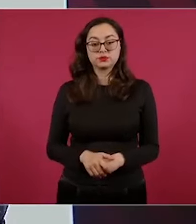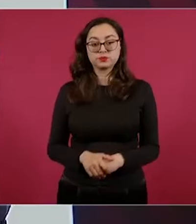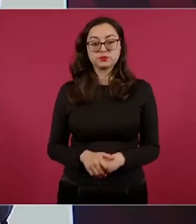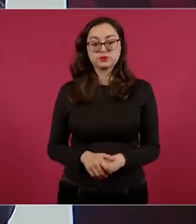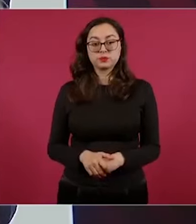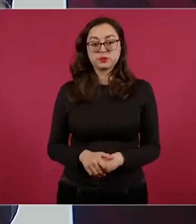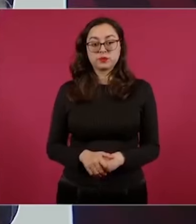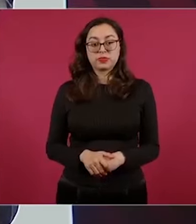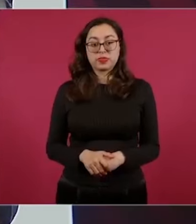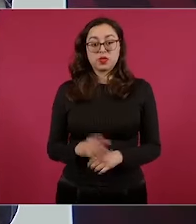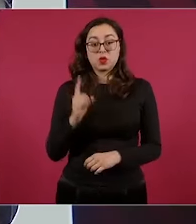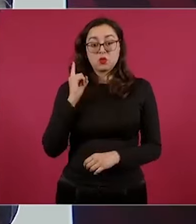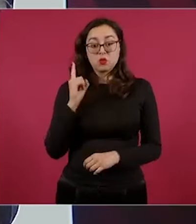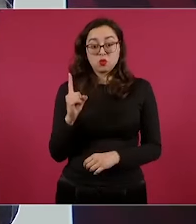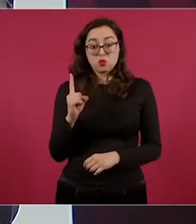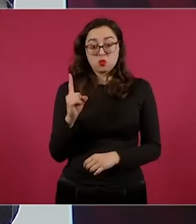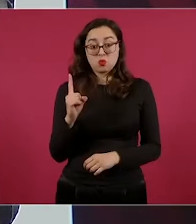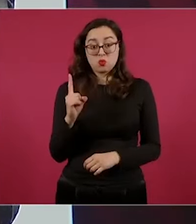Un